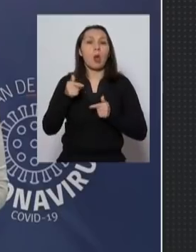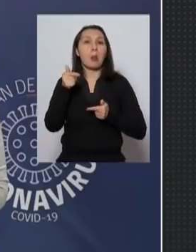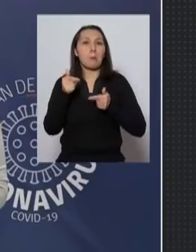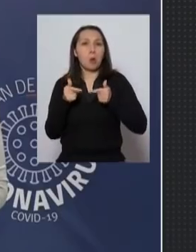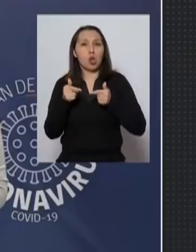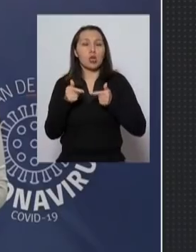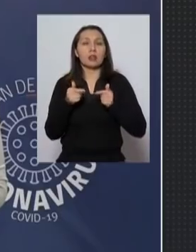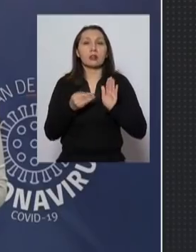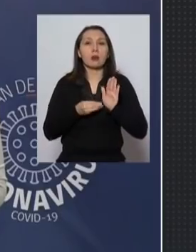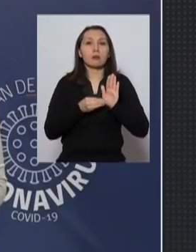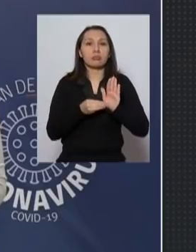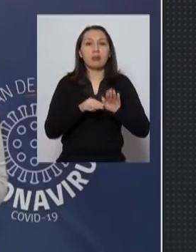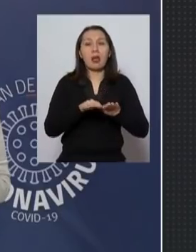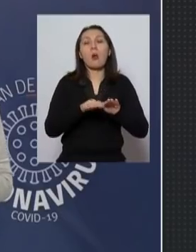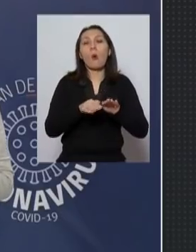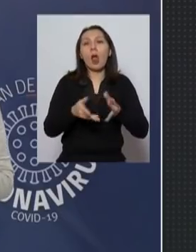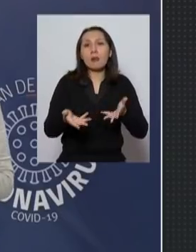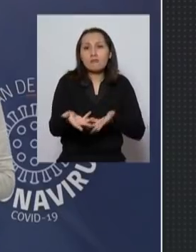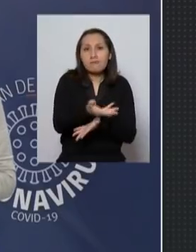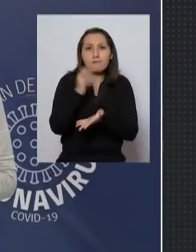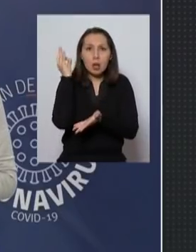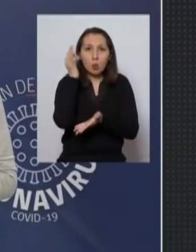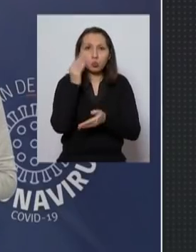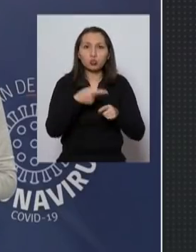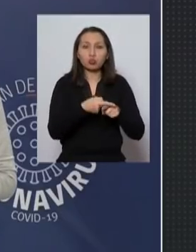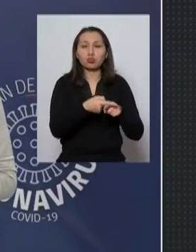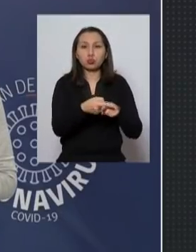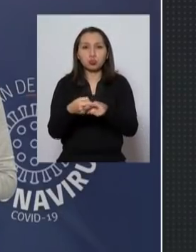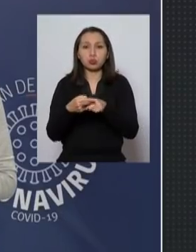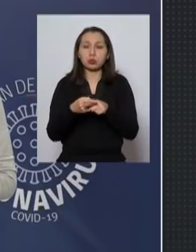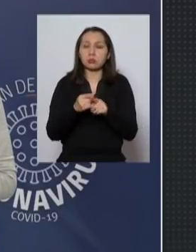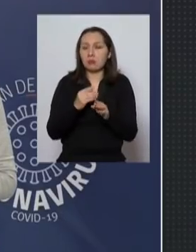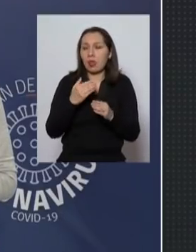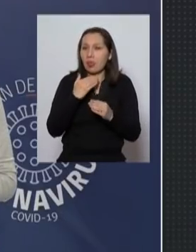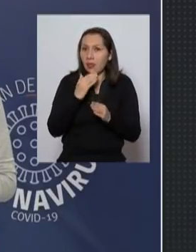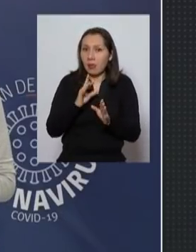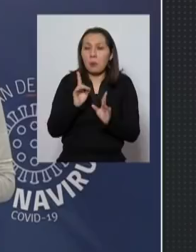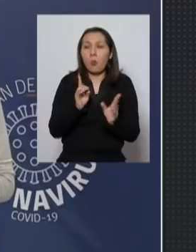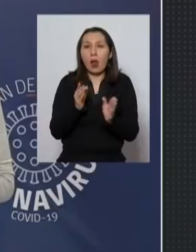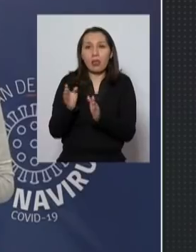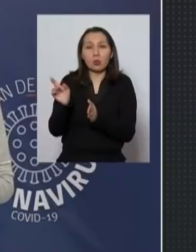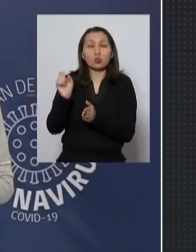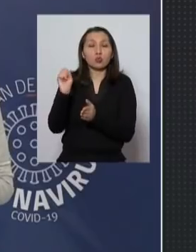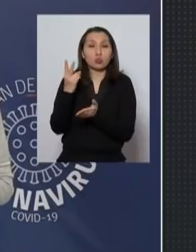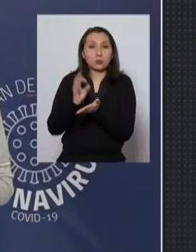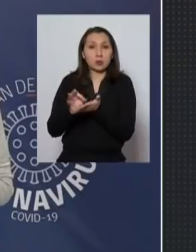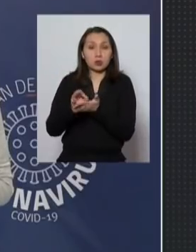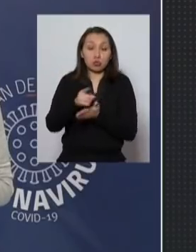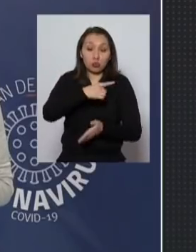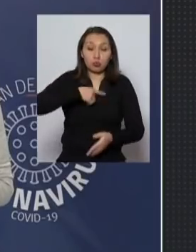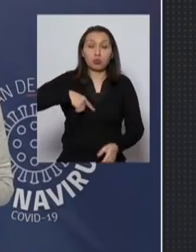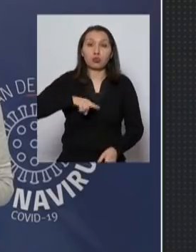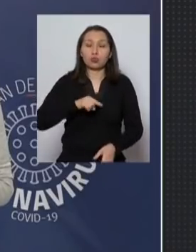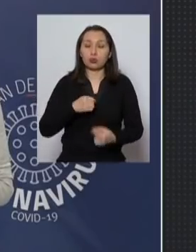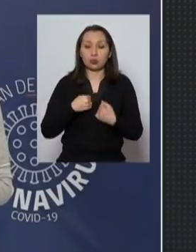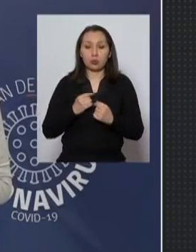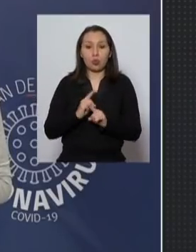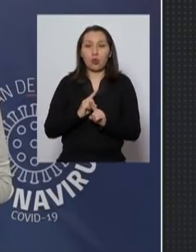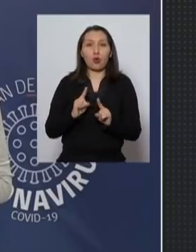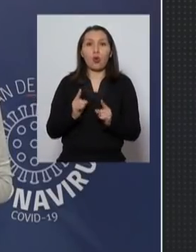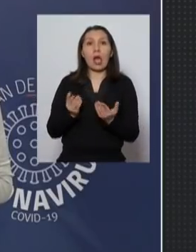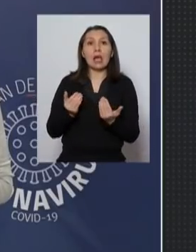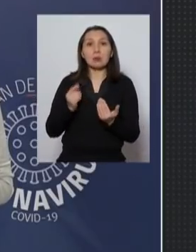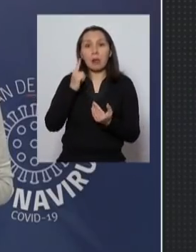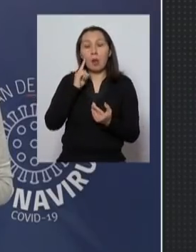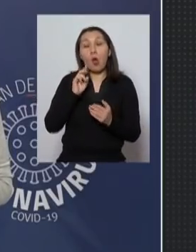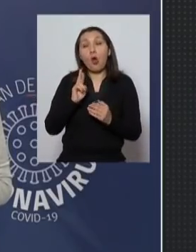política por la mesa social. Esto independiente, como ha señalado el señor subsecretario, de que nosotros no